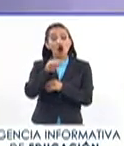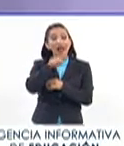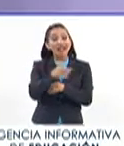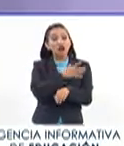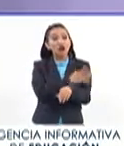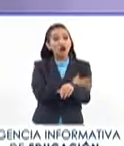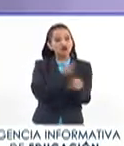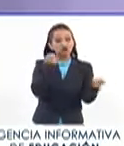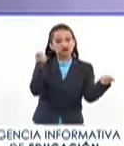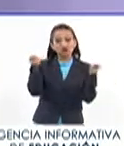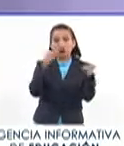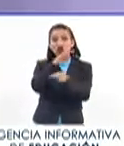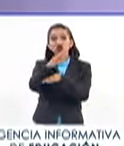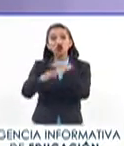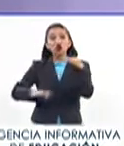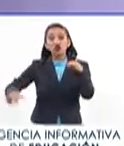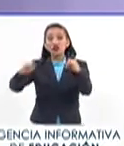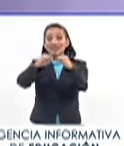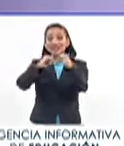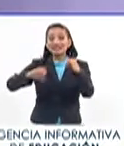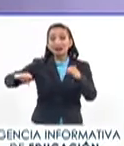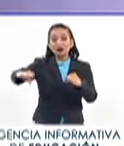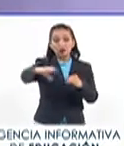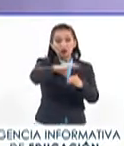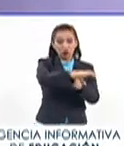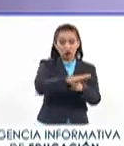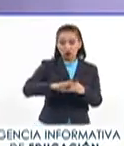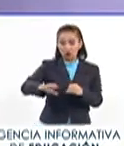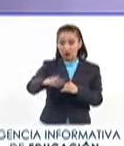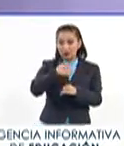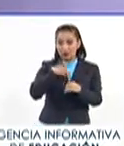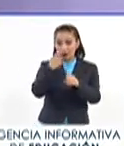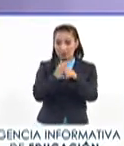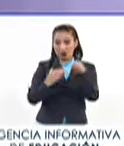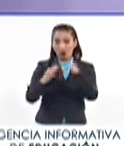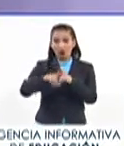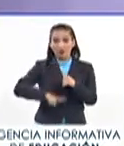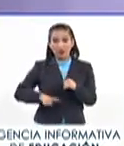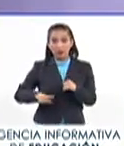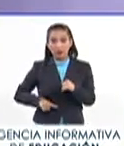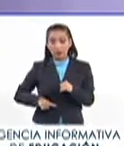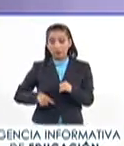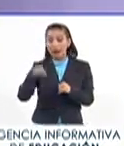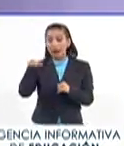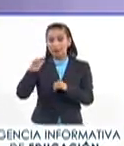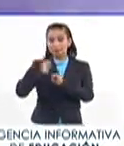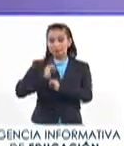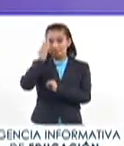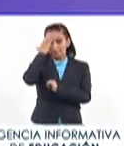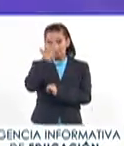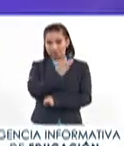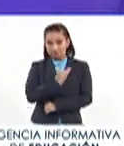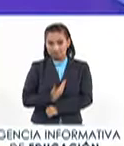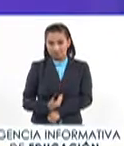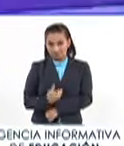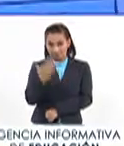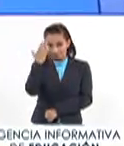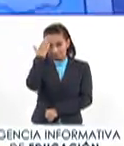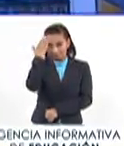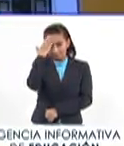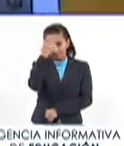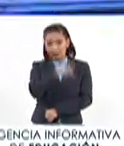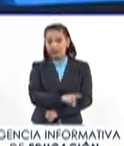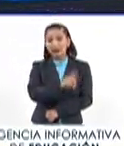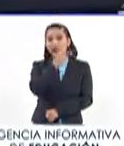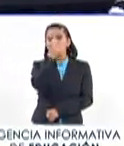la coordinación de todas las instancias del primer nivel de gobierno en este país. Lo preside el presidente de la República,